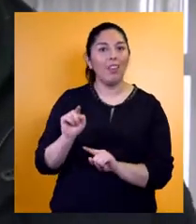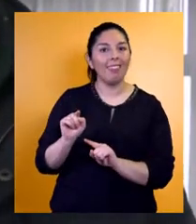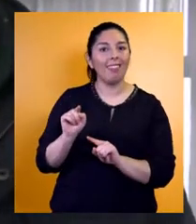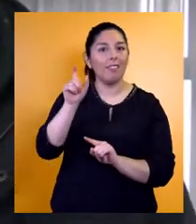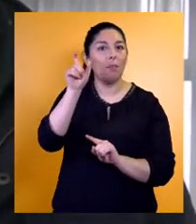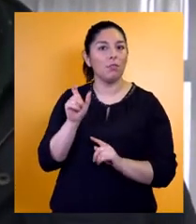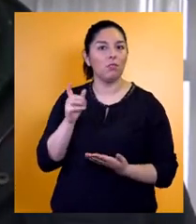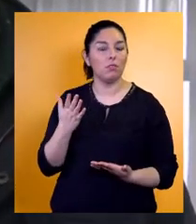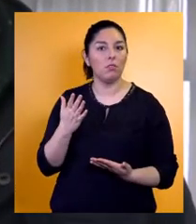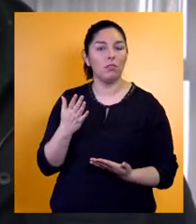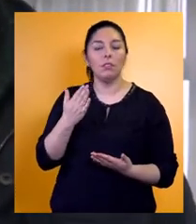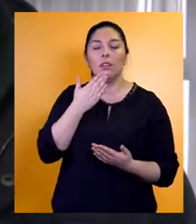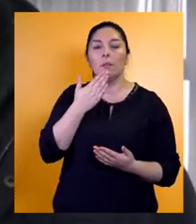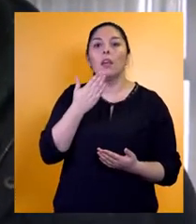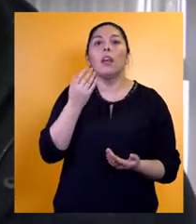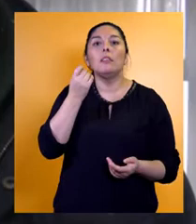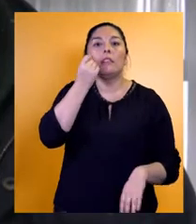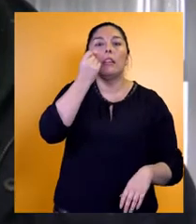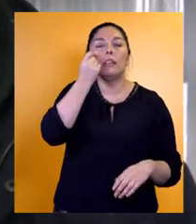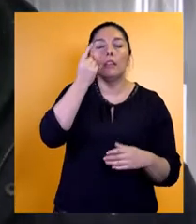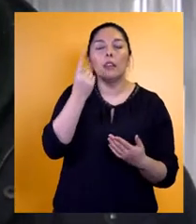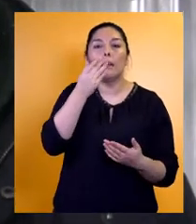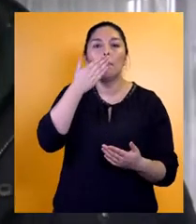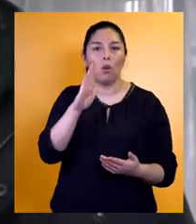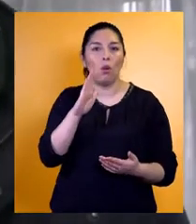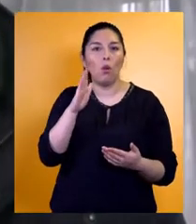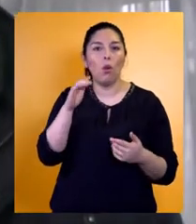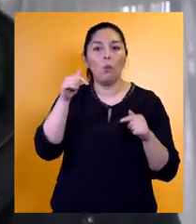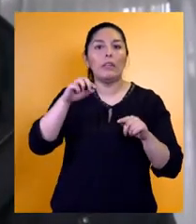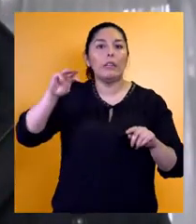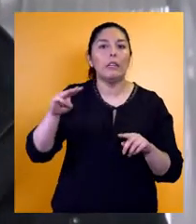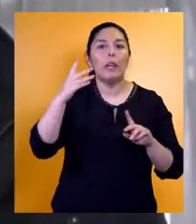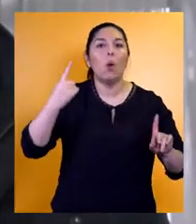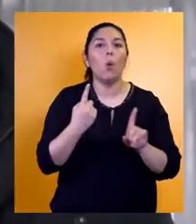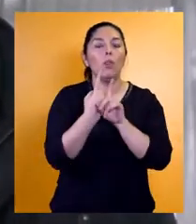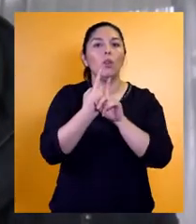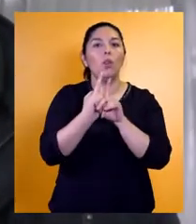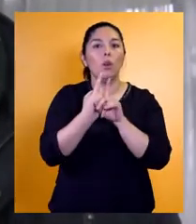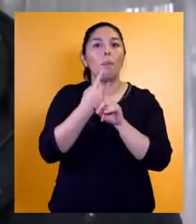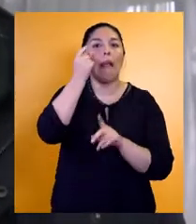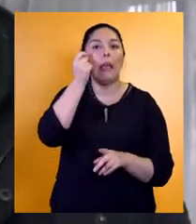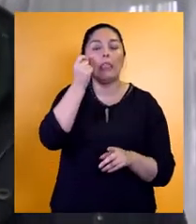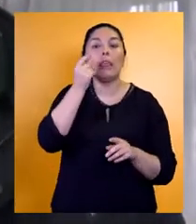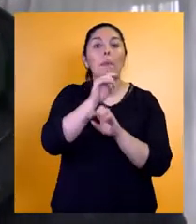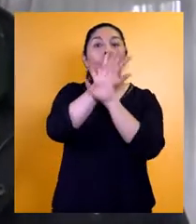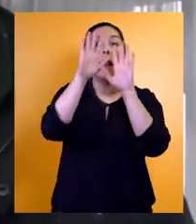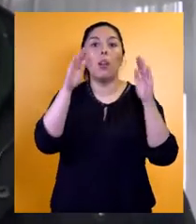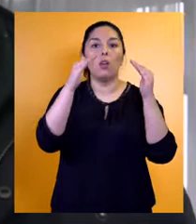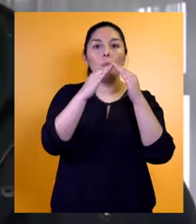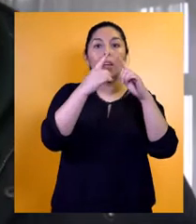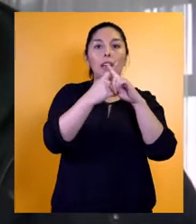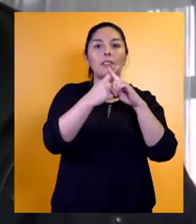Y eso, digamos, ha marcado este tercer encuentro, donde queremos ser iglesia